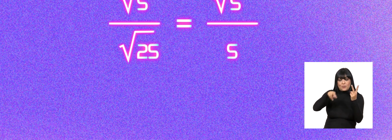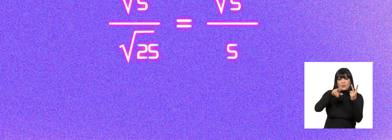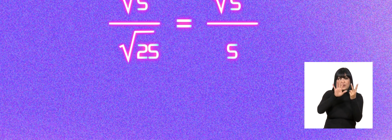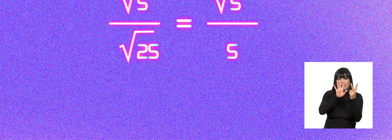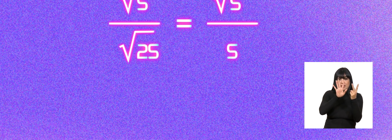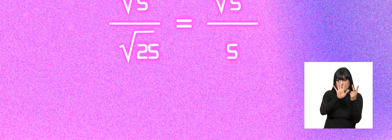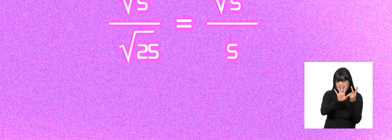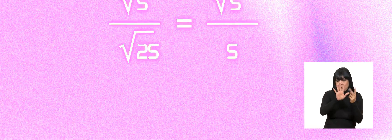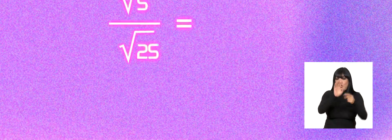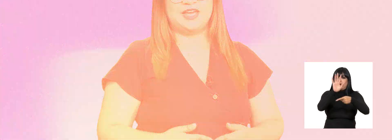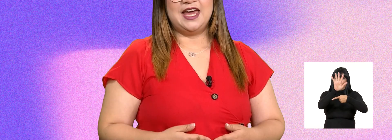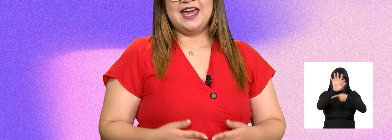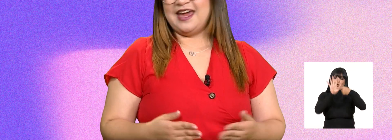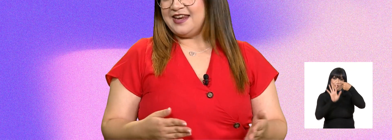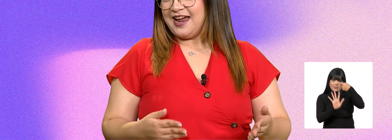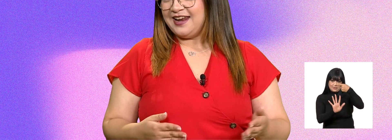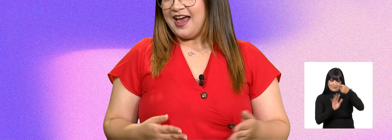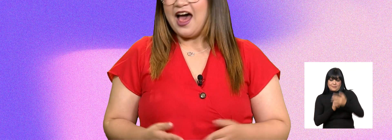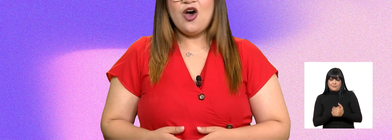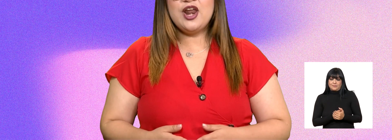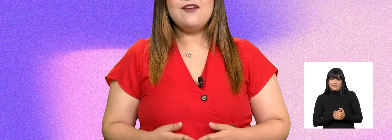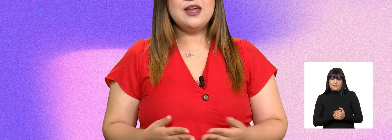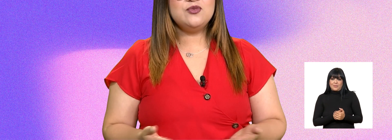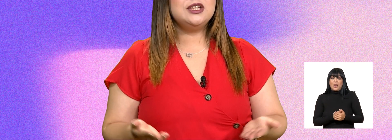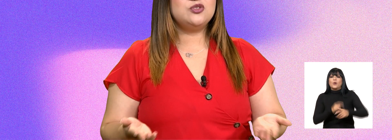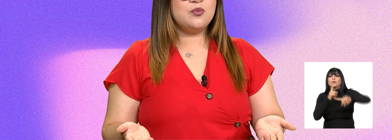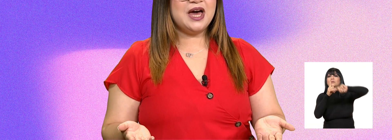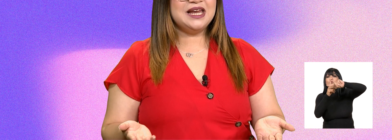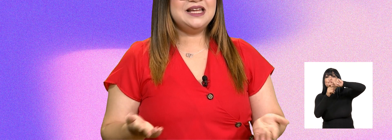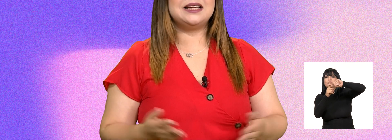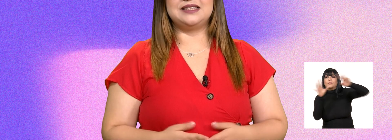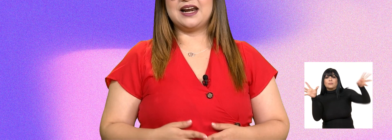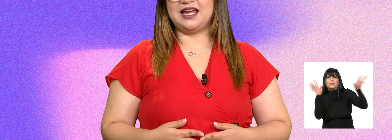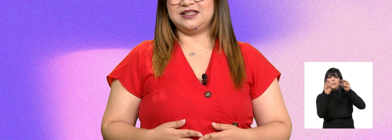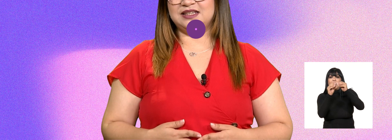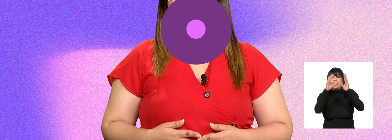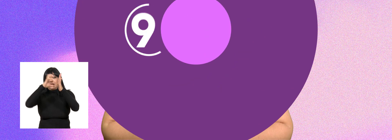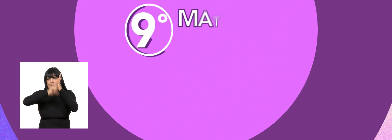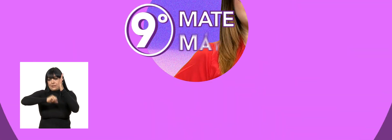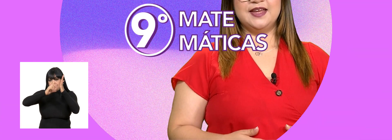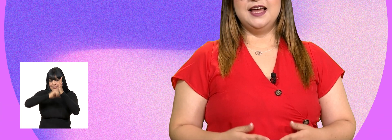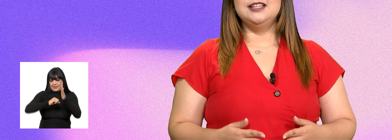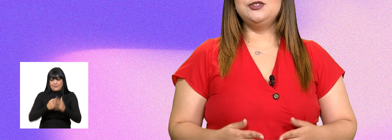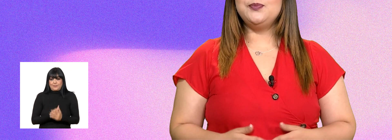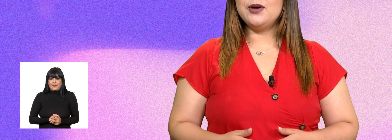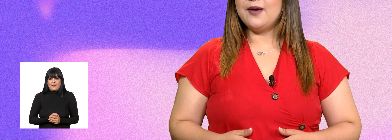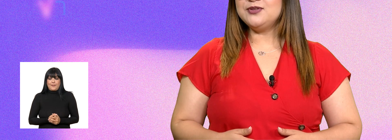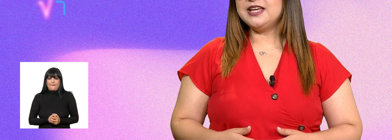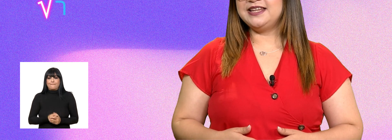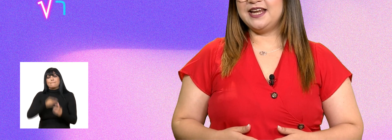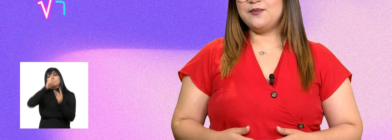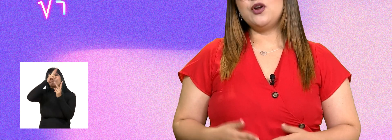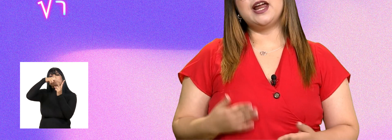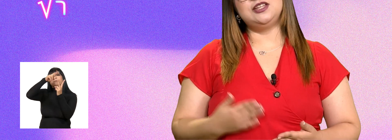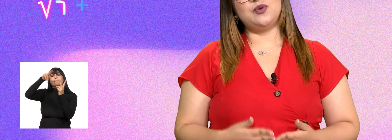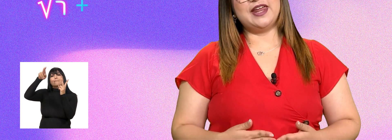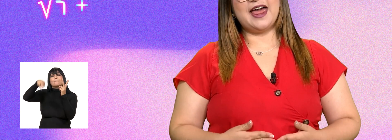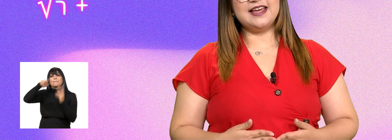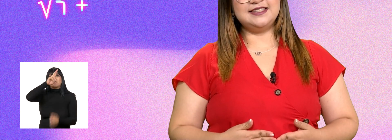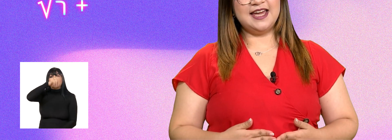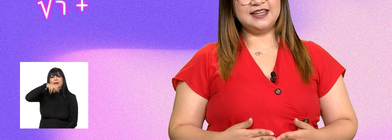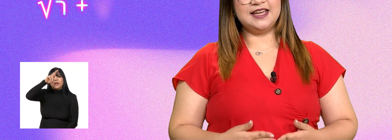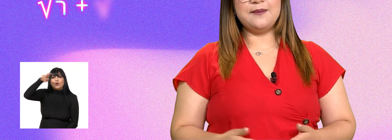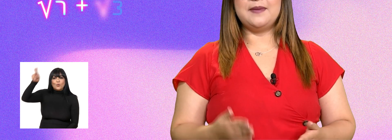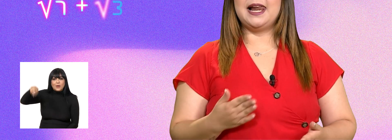sobre 5. Genial. Ahora hablemos de sumar y restar raíces. Supongamos que tenemos raíz